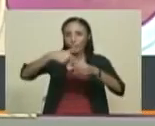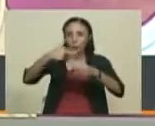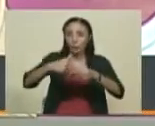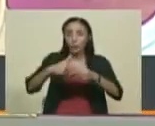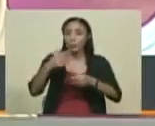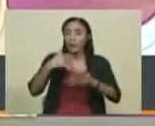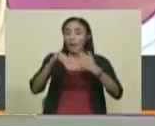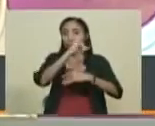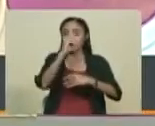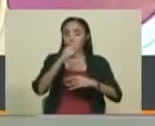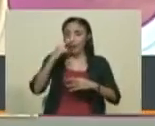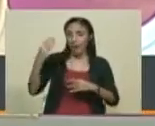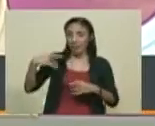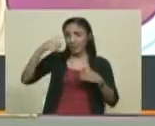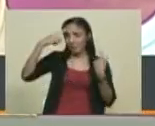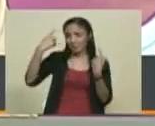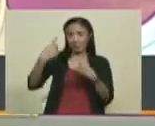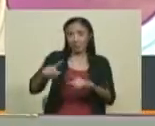fueron abandonados,